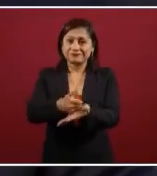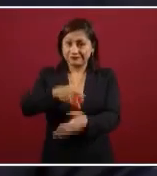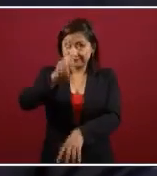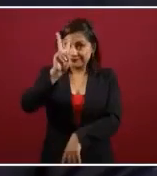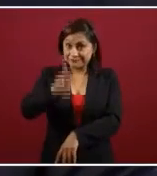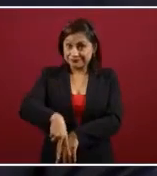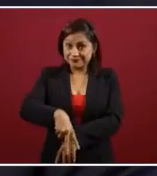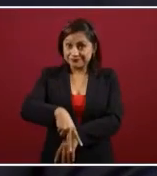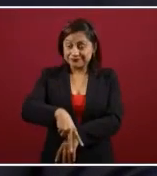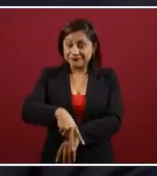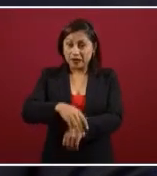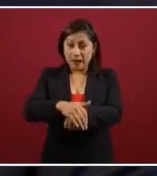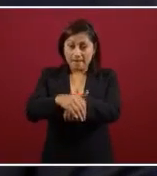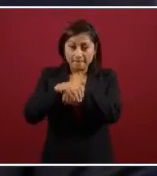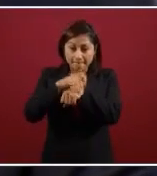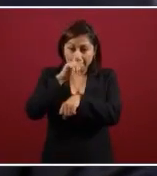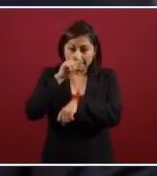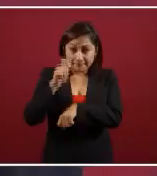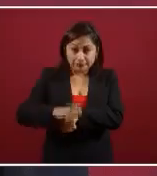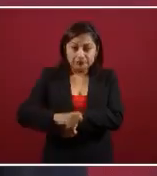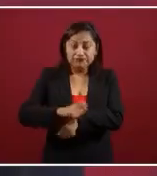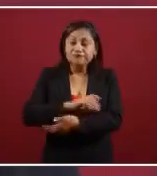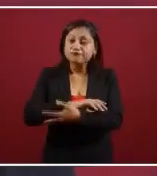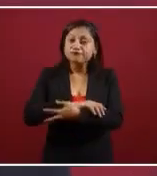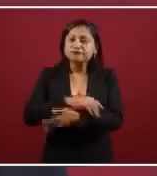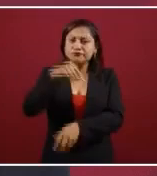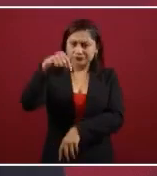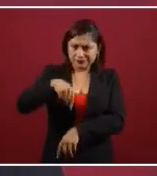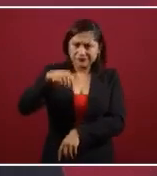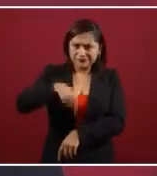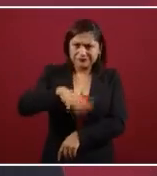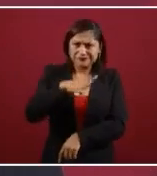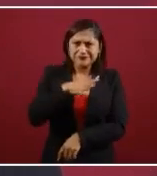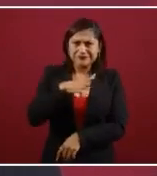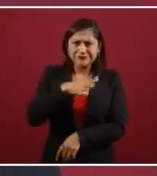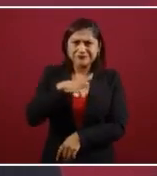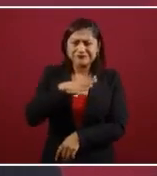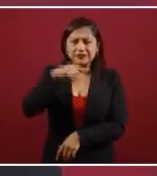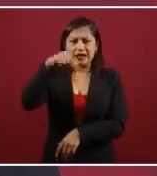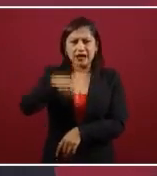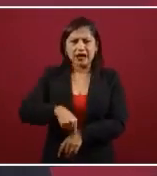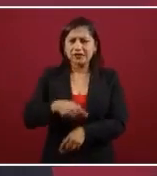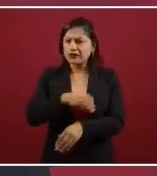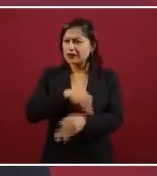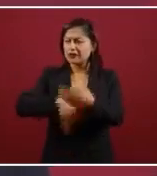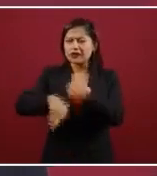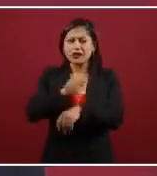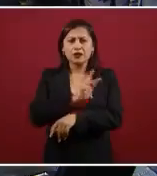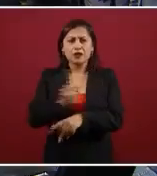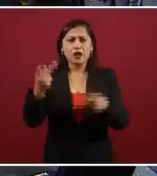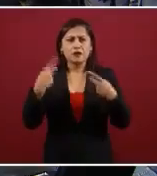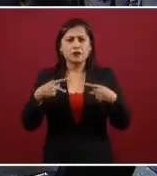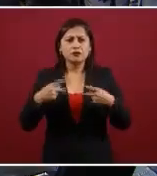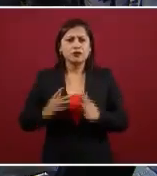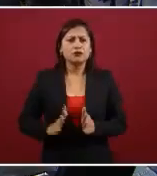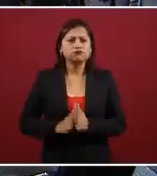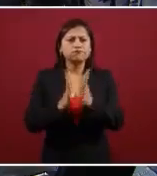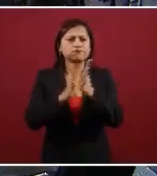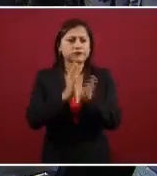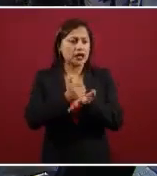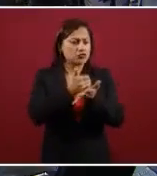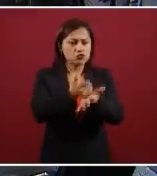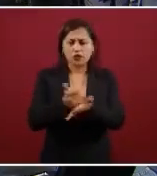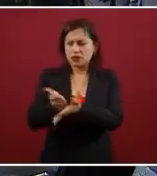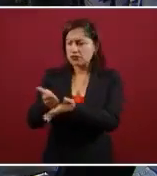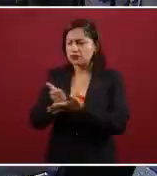la fraternidad. Aquí todo mundo coopera, todo mundo ayuda. Si se